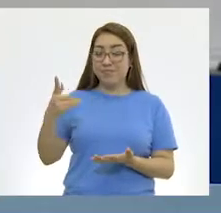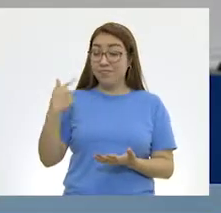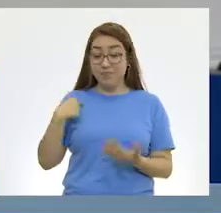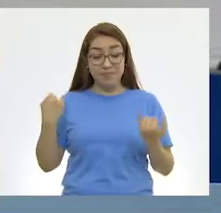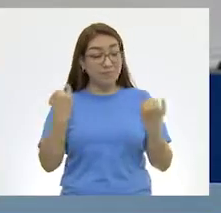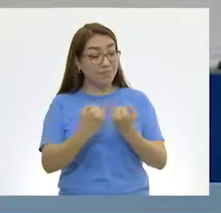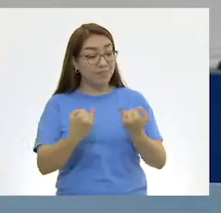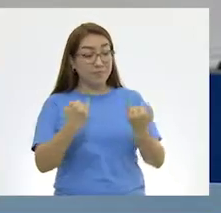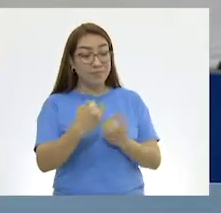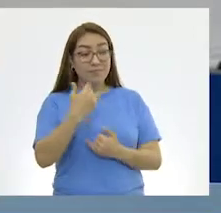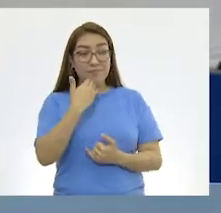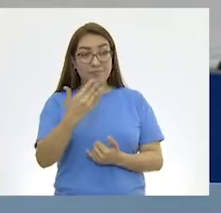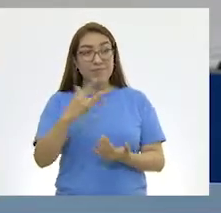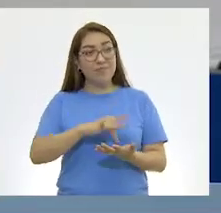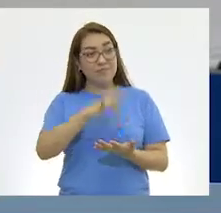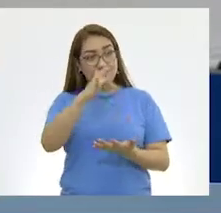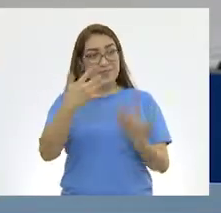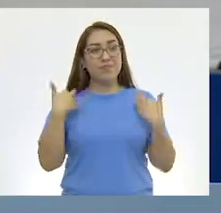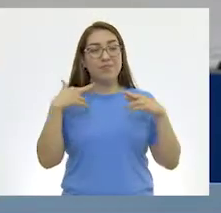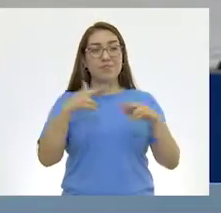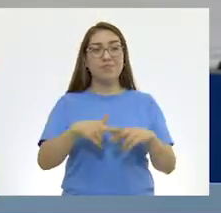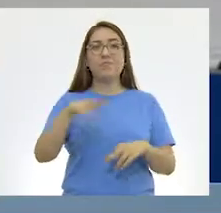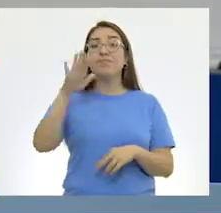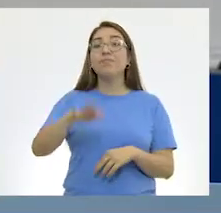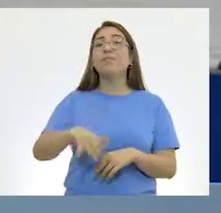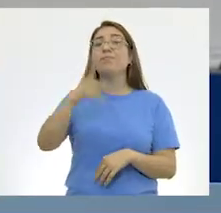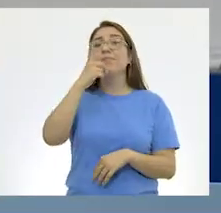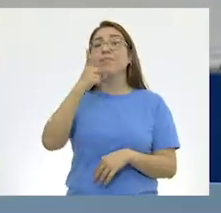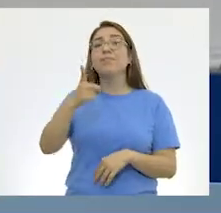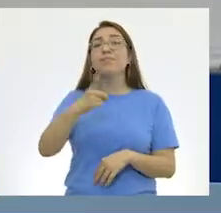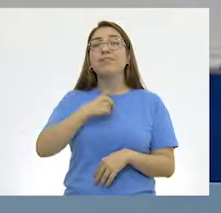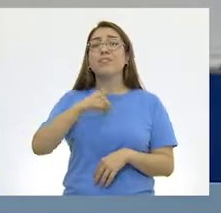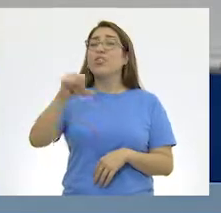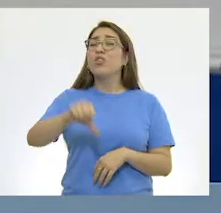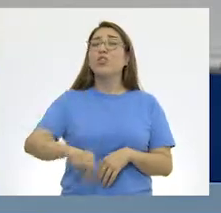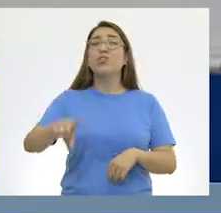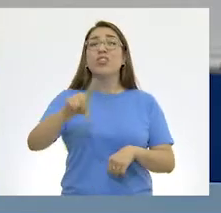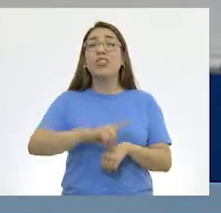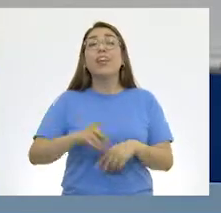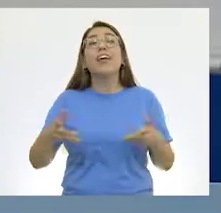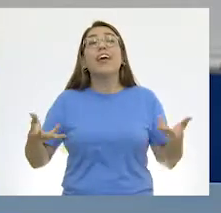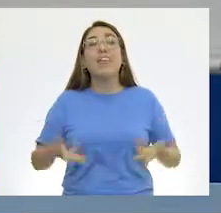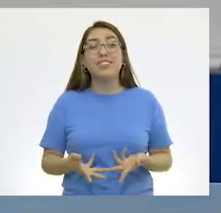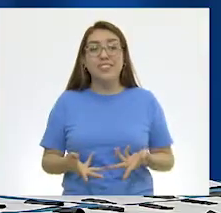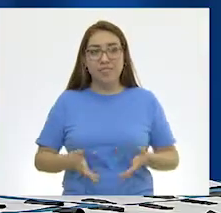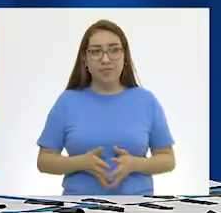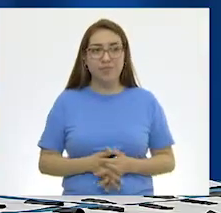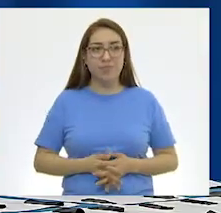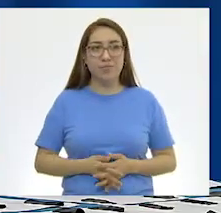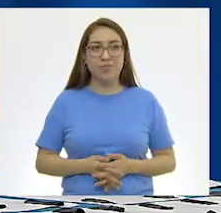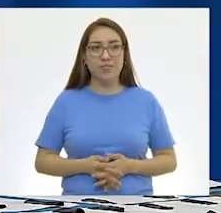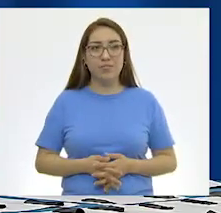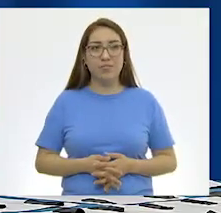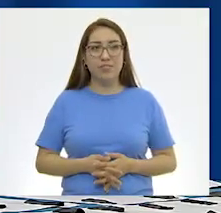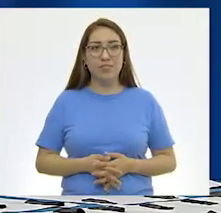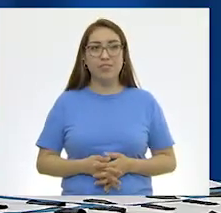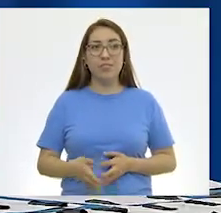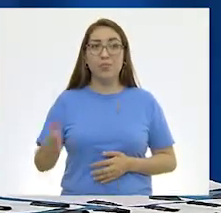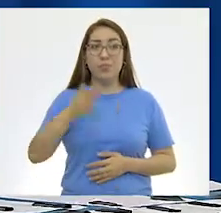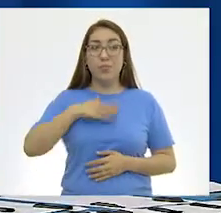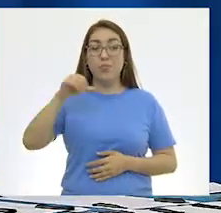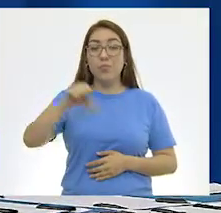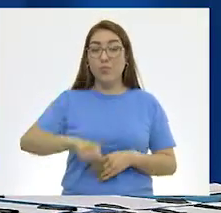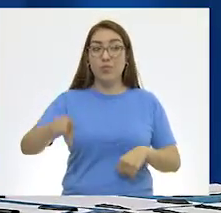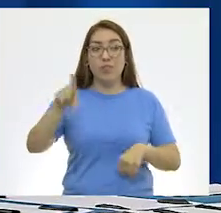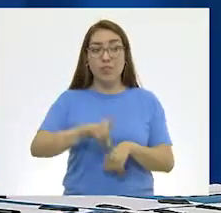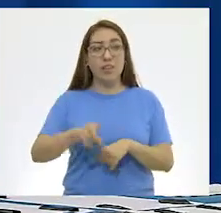bien también, maestra. Muchas gracias. Cuéntenos, por favor, ¿qué vamos a hacer hoy? Ah, pues hoy vamos a organizar la información